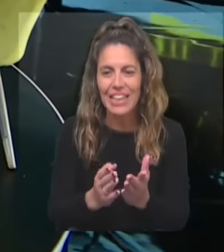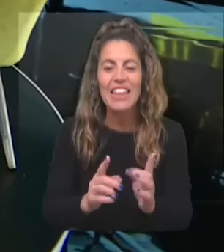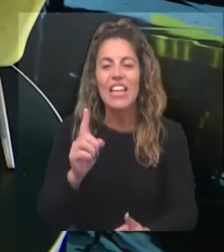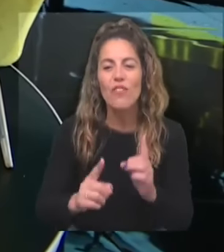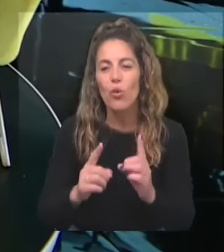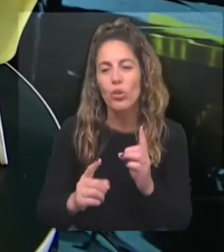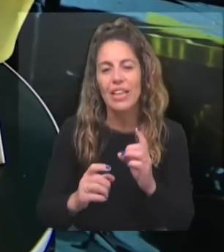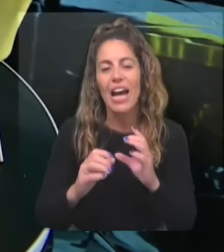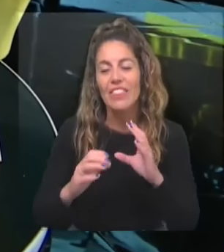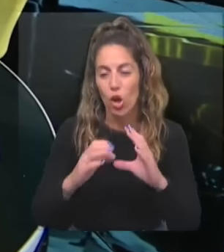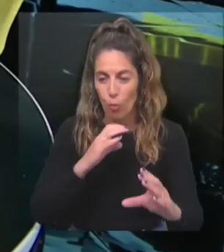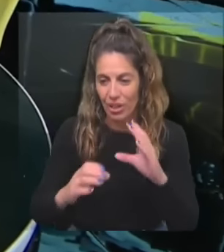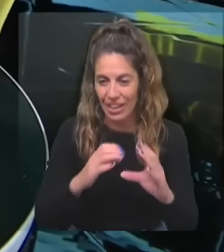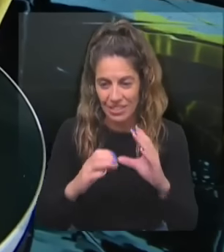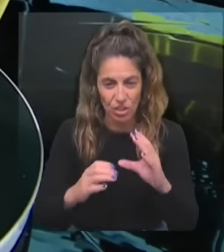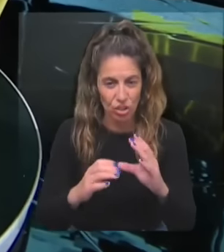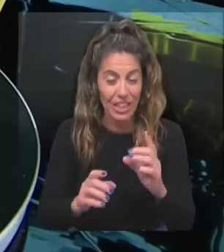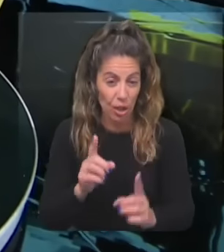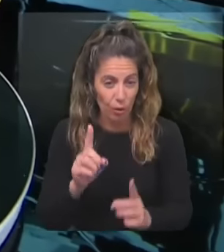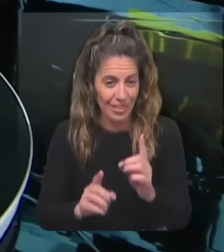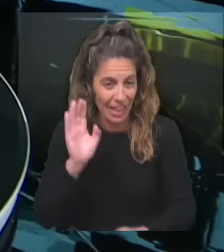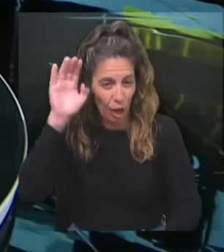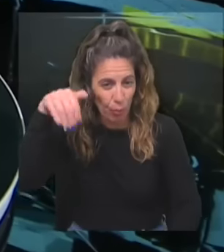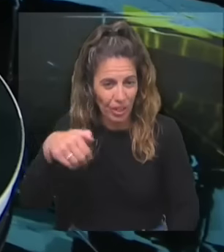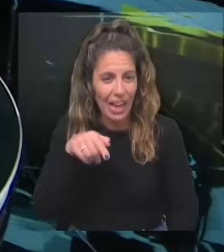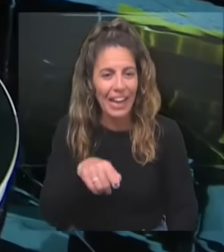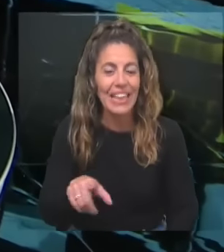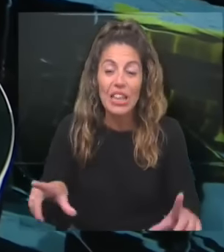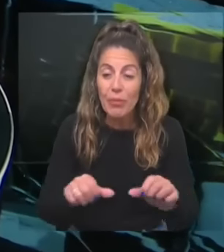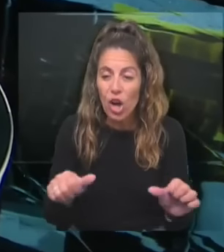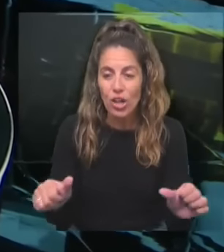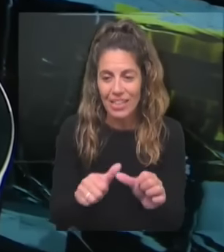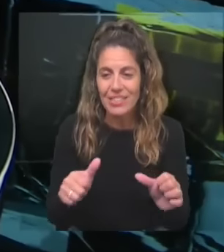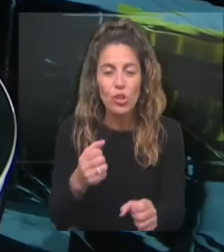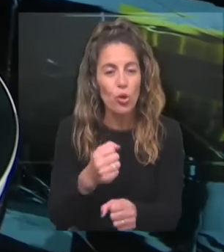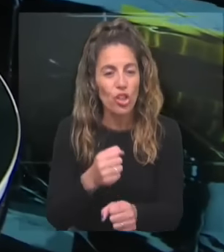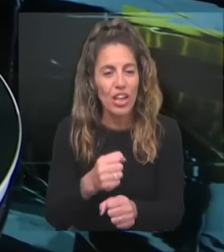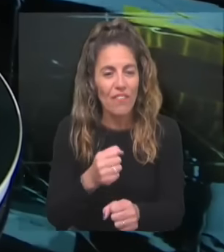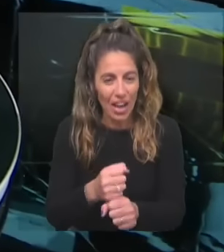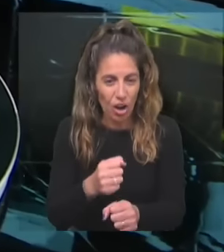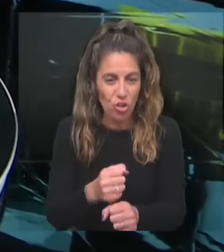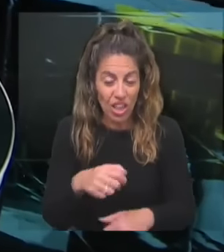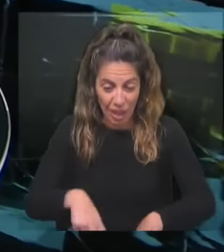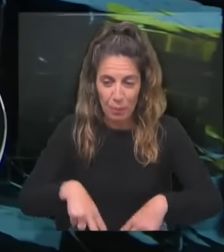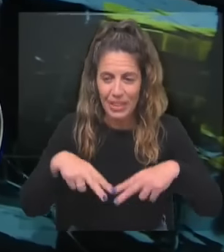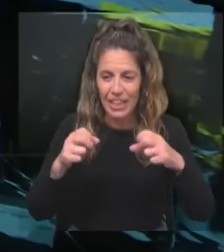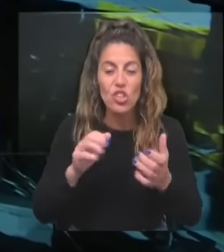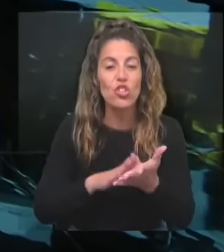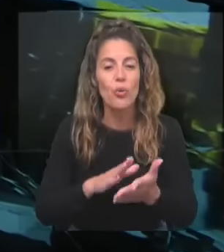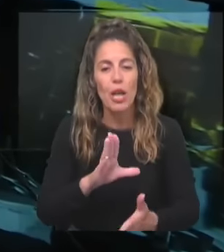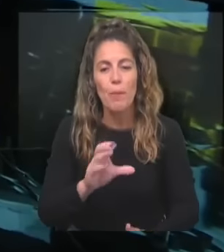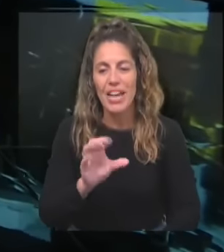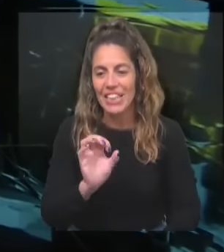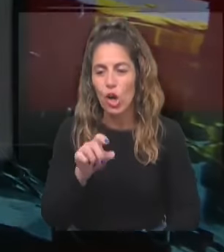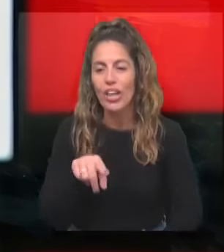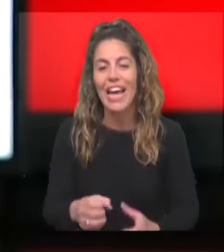de Información y Comunicación de la FIC, de UDELAR, que terminaron haciendo algunos trabajos académicos de investigación sobre Perico, y de allí